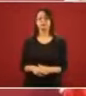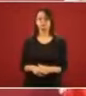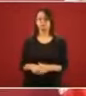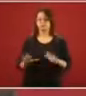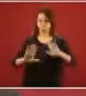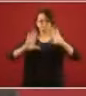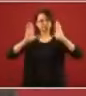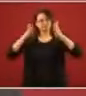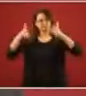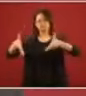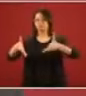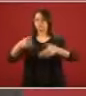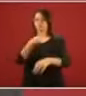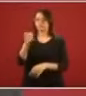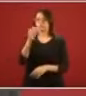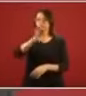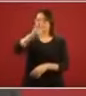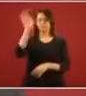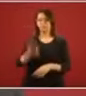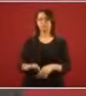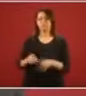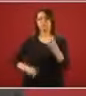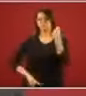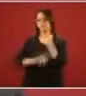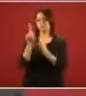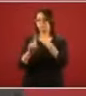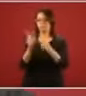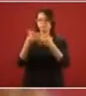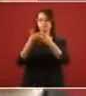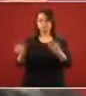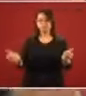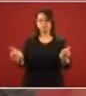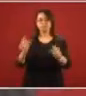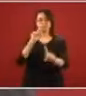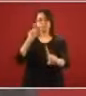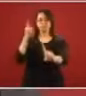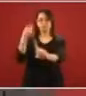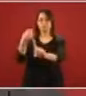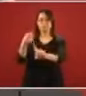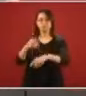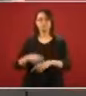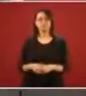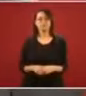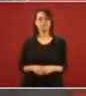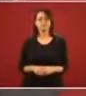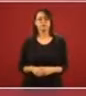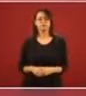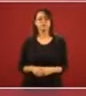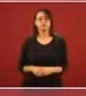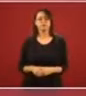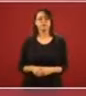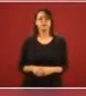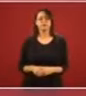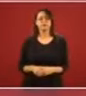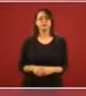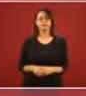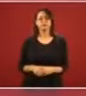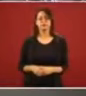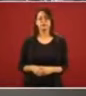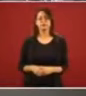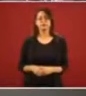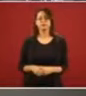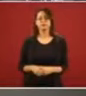dedicados de tiempo completo a ese propósito. Entonces, también informarles, no sé